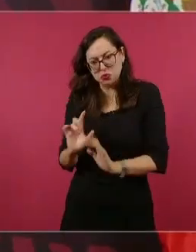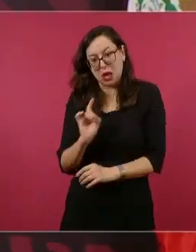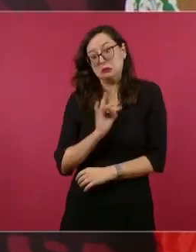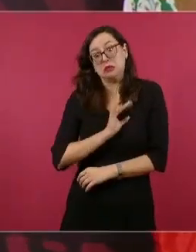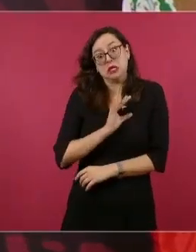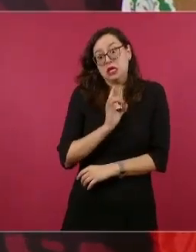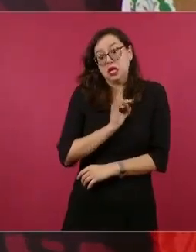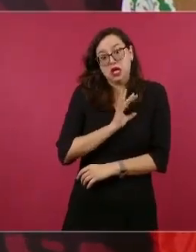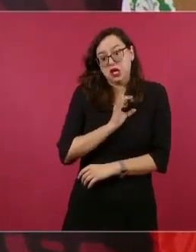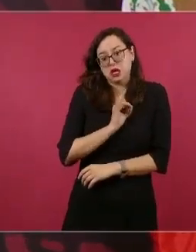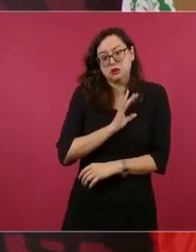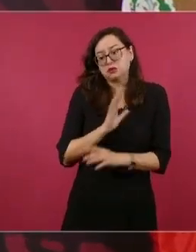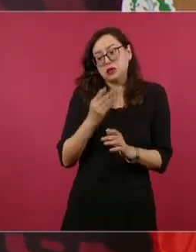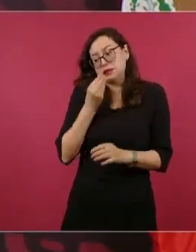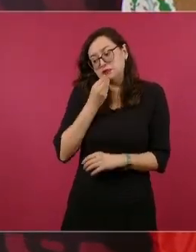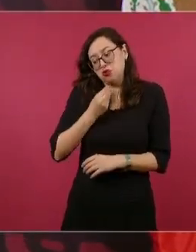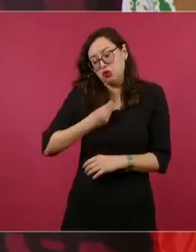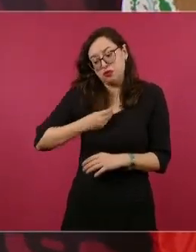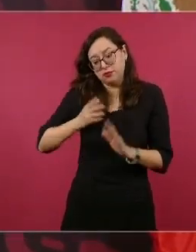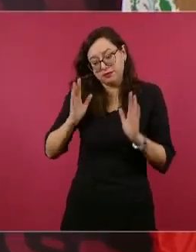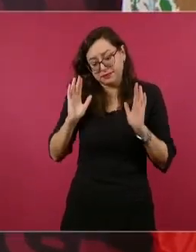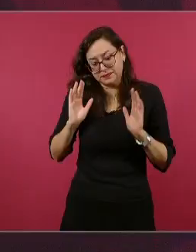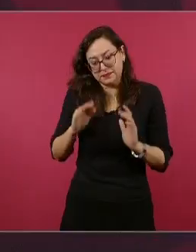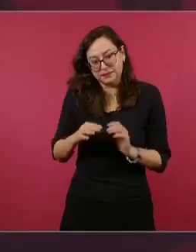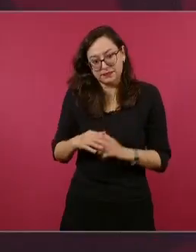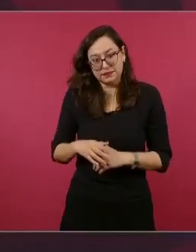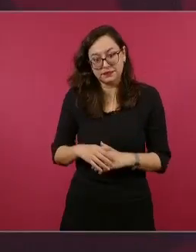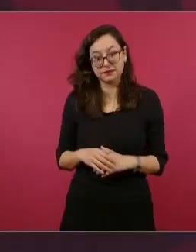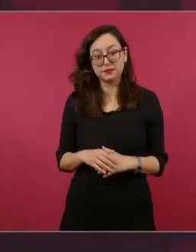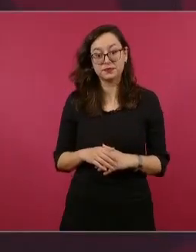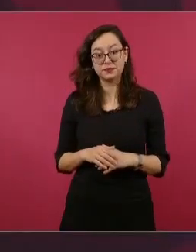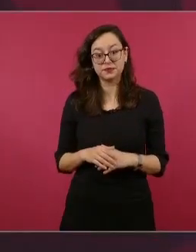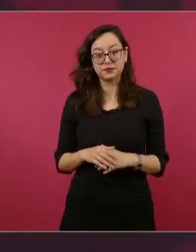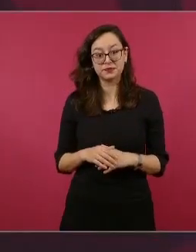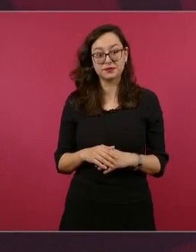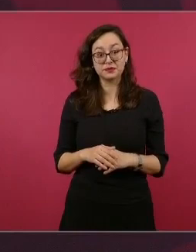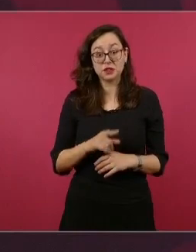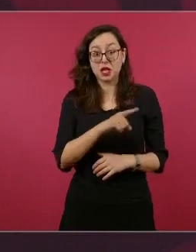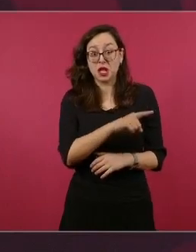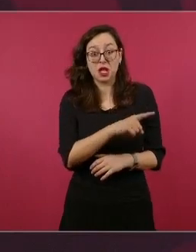que quede así, no le mueva porque